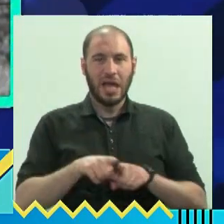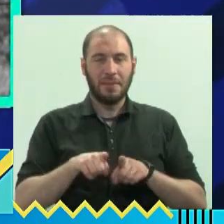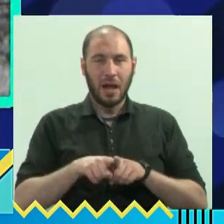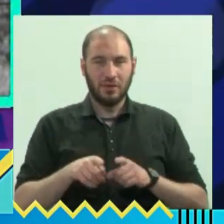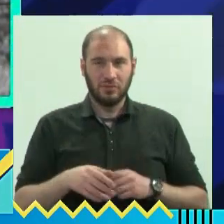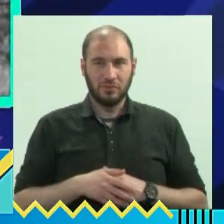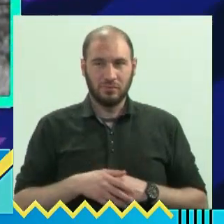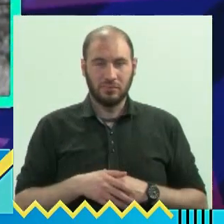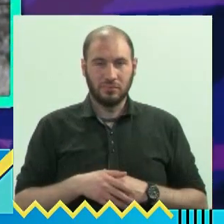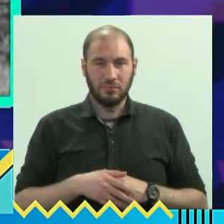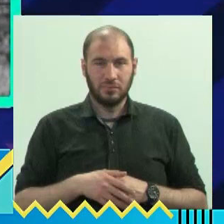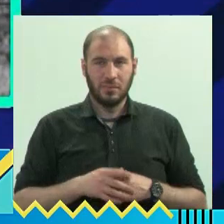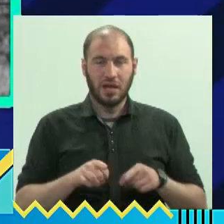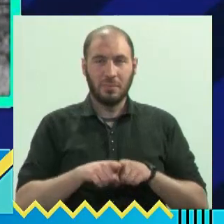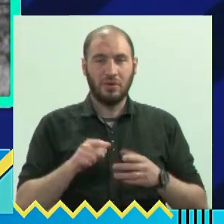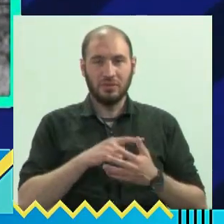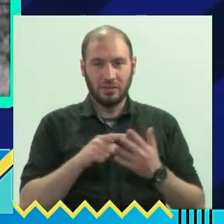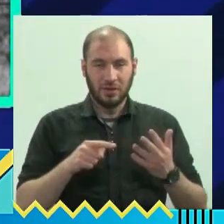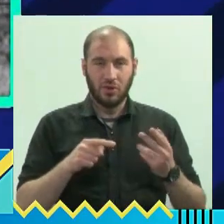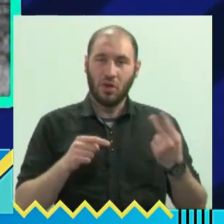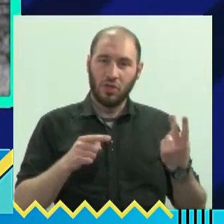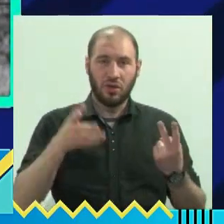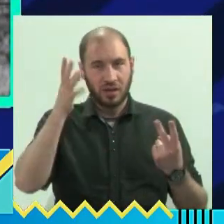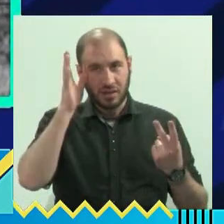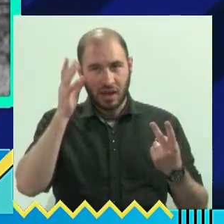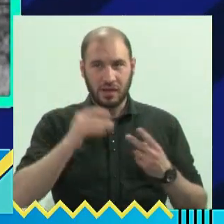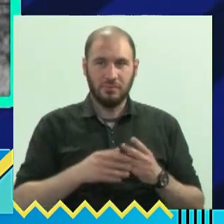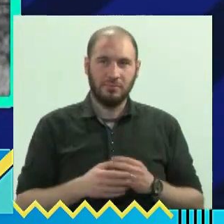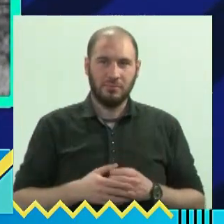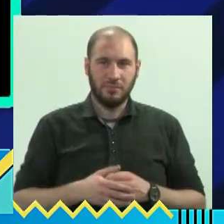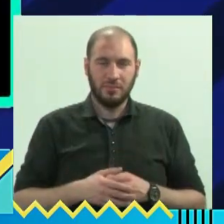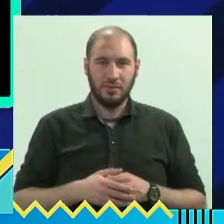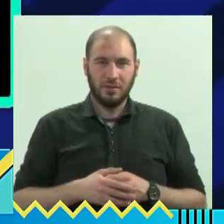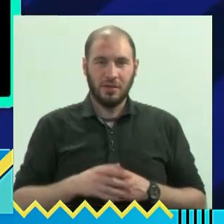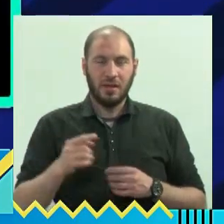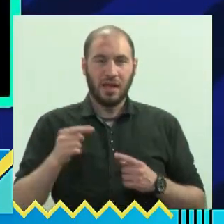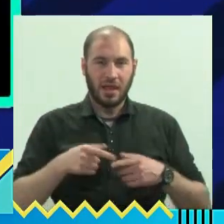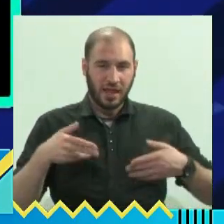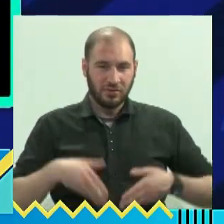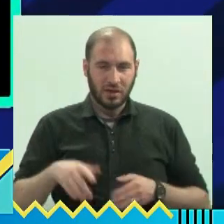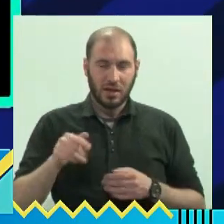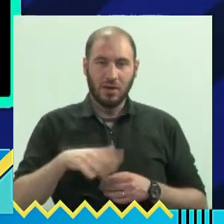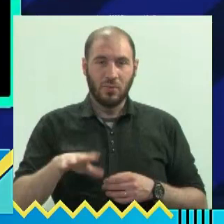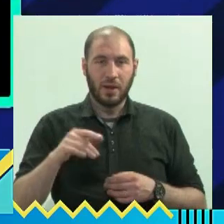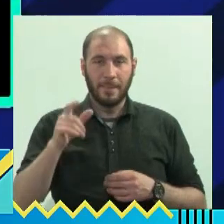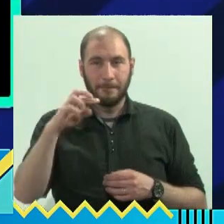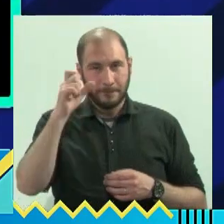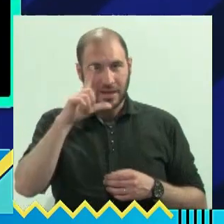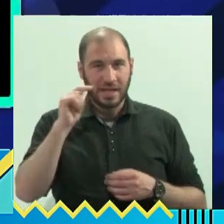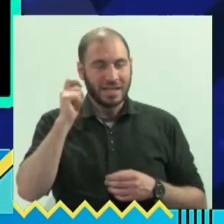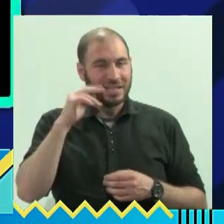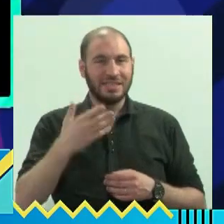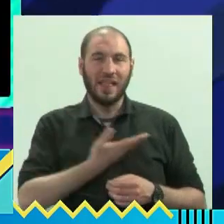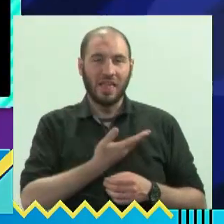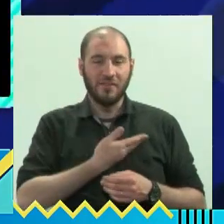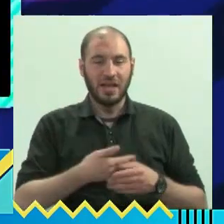hermanos, de los 5 hermanos, 2 nacieron en Italia, de hecho, y él terminó naciendo acá. Nace en Carlos Pellegrini, en Santa Fe, que